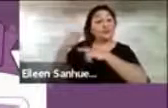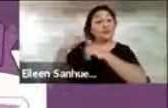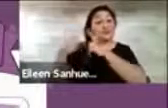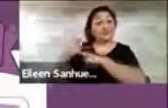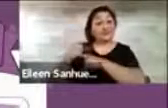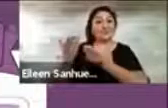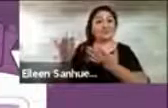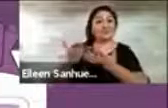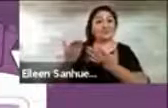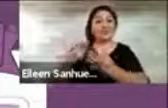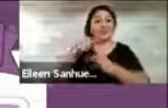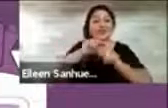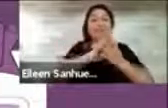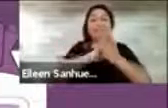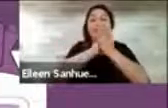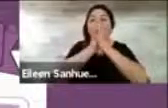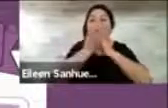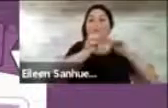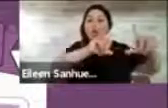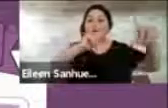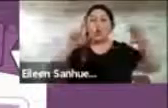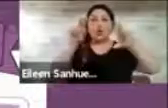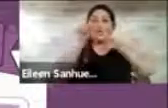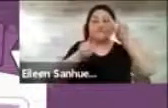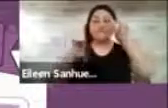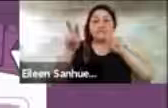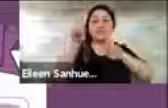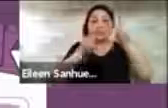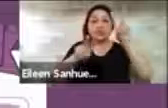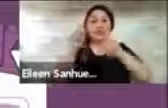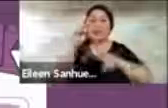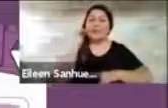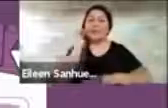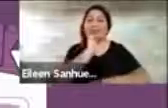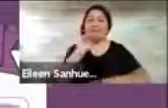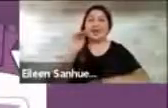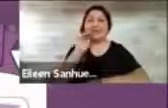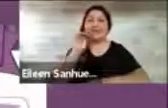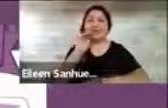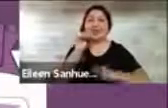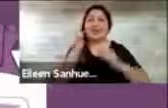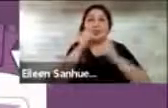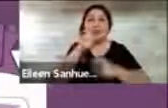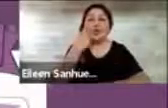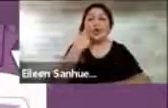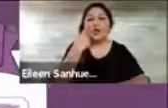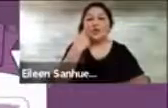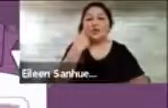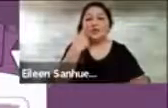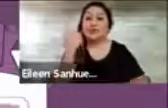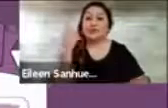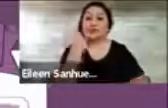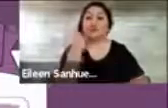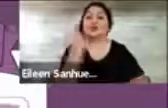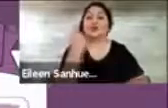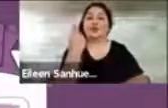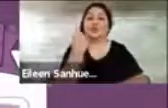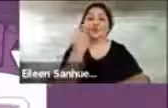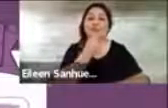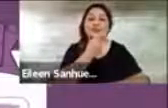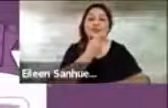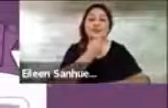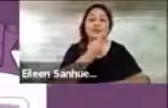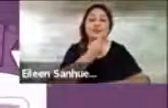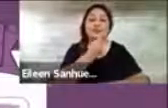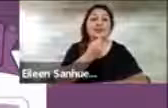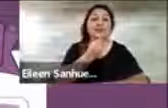ojalá todo bien visual para que el niño pueda como alcanzar a conocer algo como solo o sola. Pero además